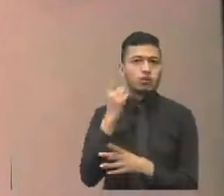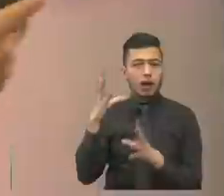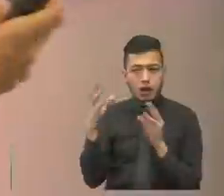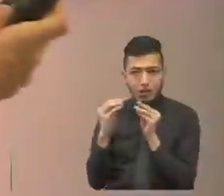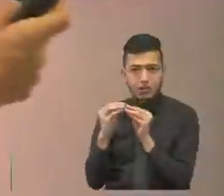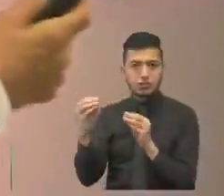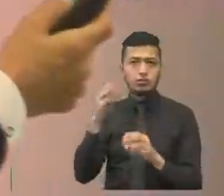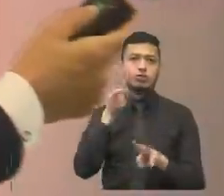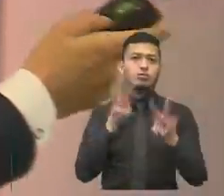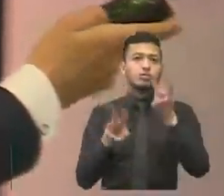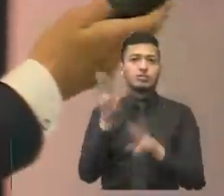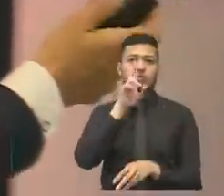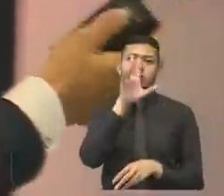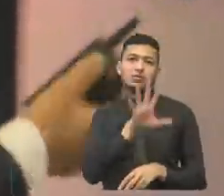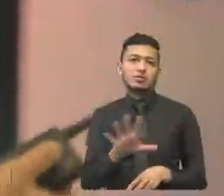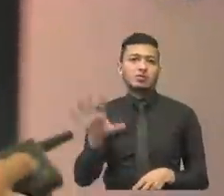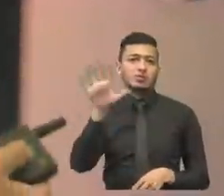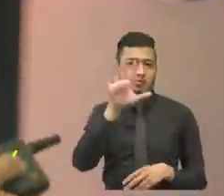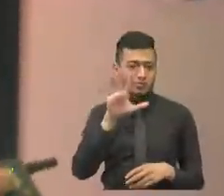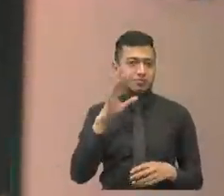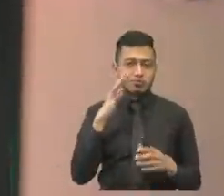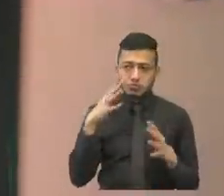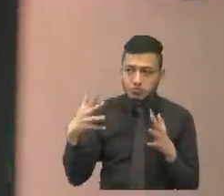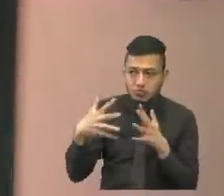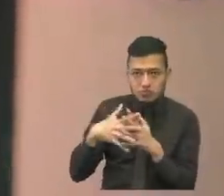el Museo Nacional.